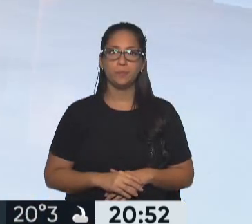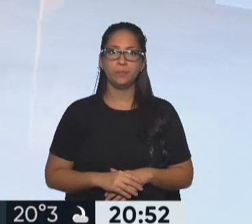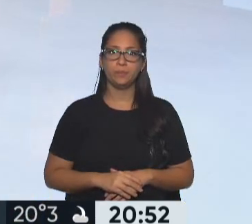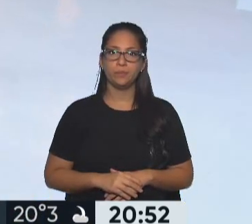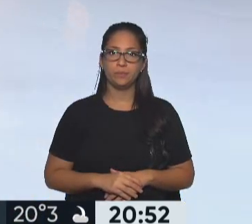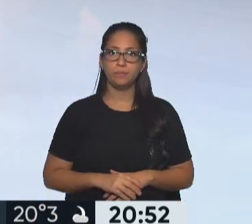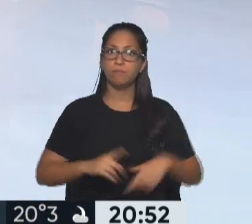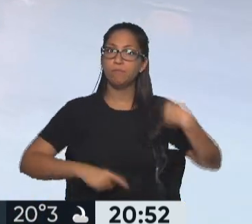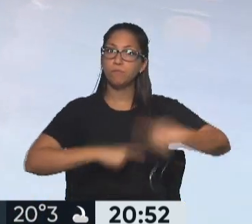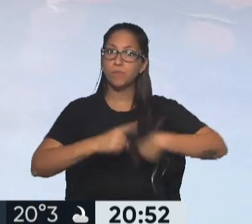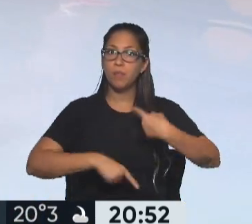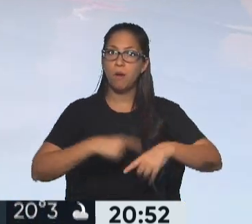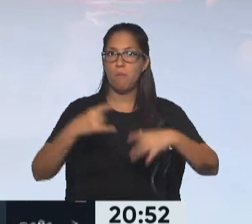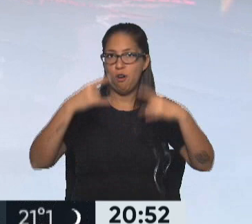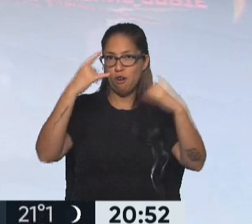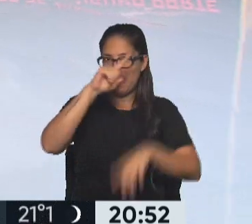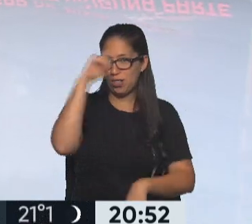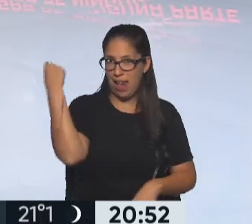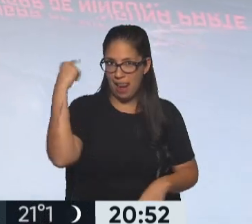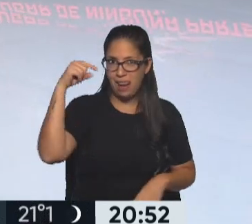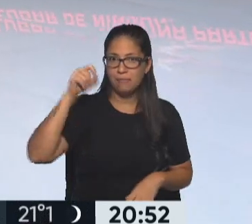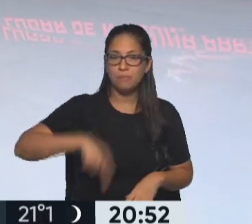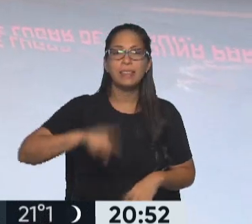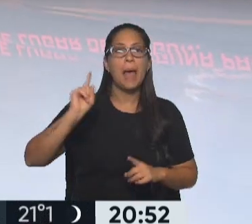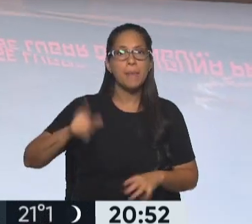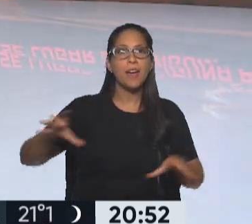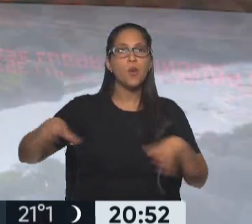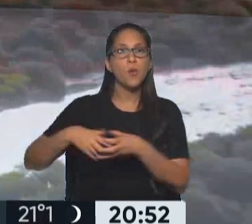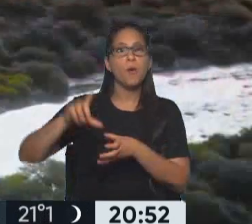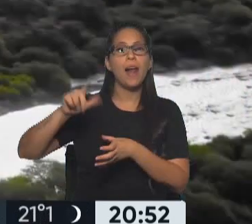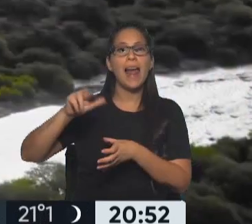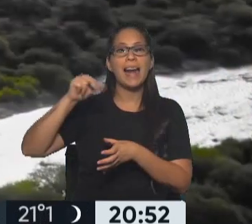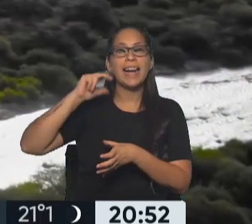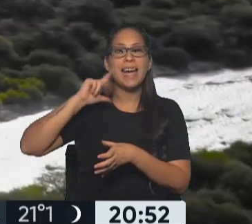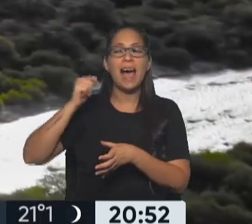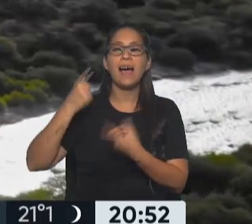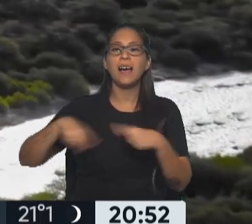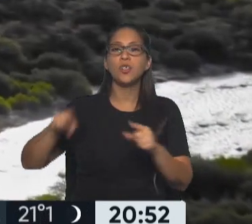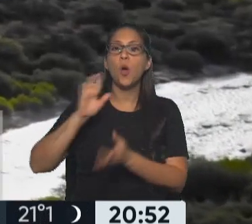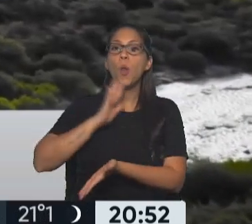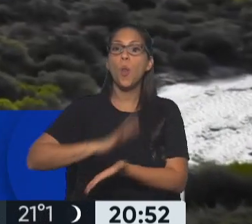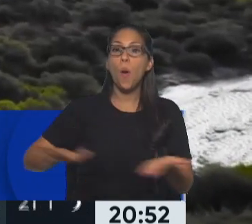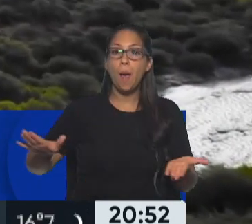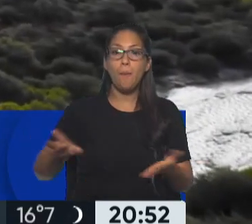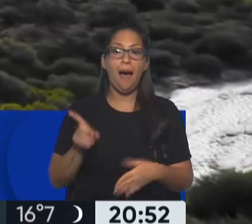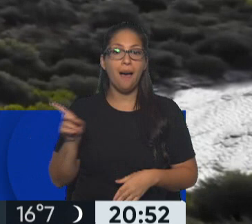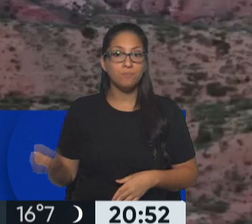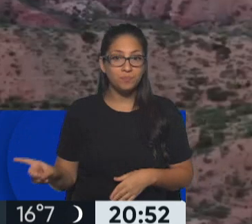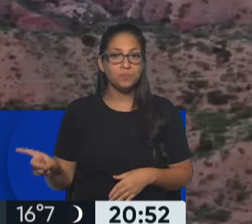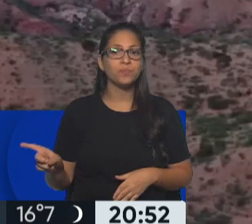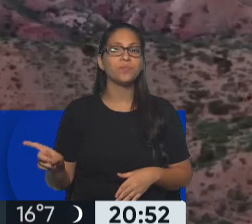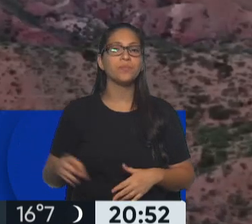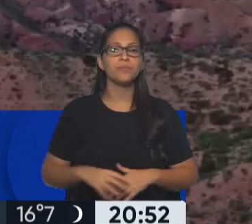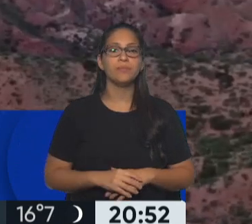Y seguimos con el rock nacional porque también La Renga nos trae temas, Ese Lugar de Ninguna Parte, que es uno de los